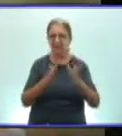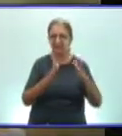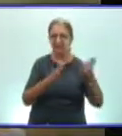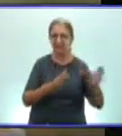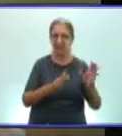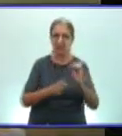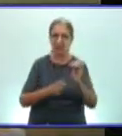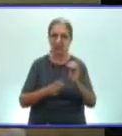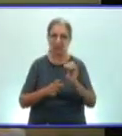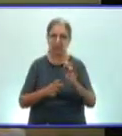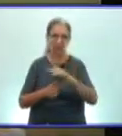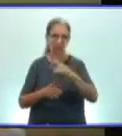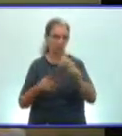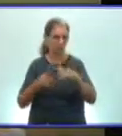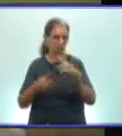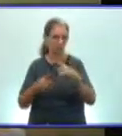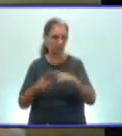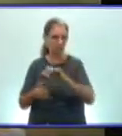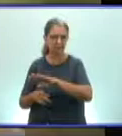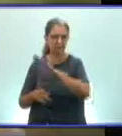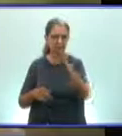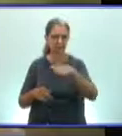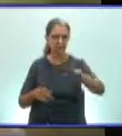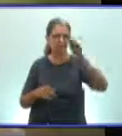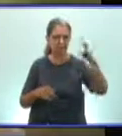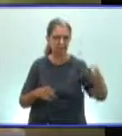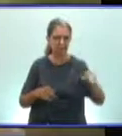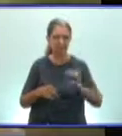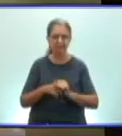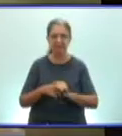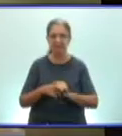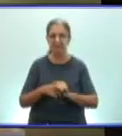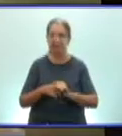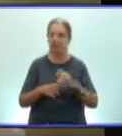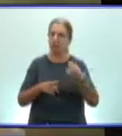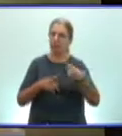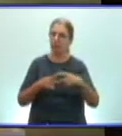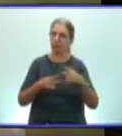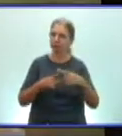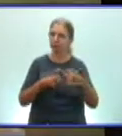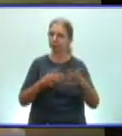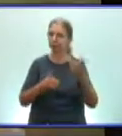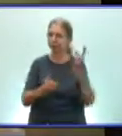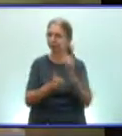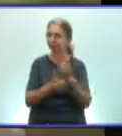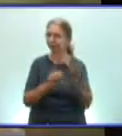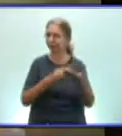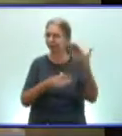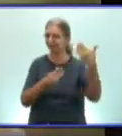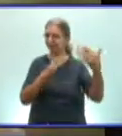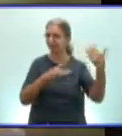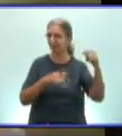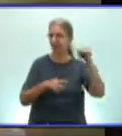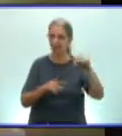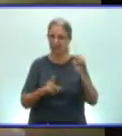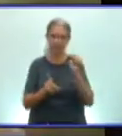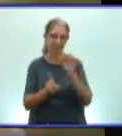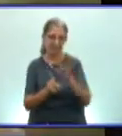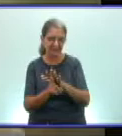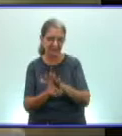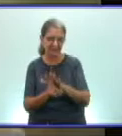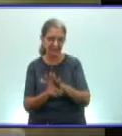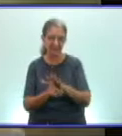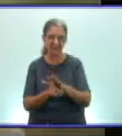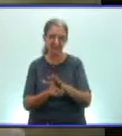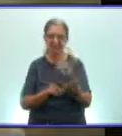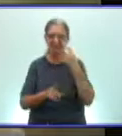diferentes gráficos. Esto ya lo hemos estado trabajando en encuentros anteriores. Vamos a comenzar la clase de hoy revisando